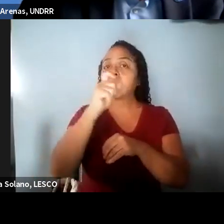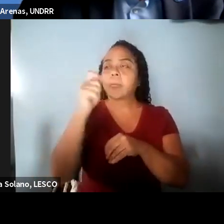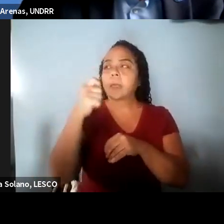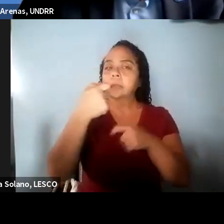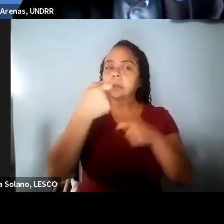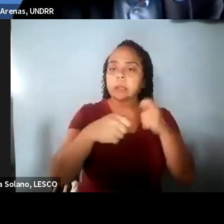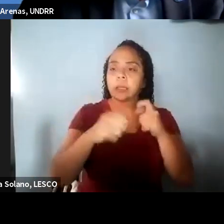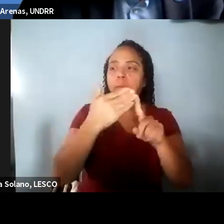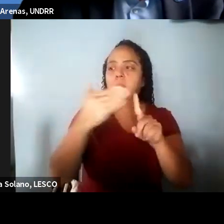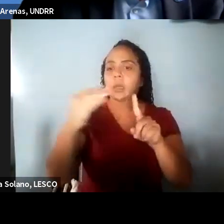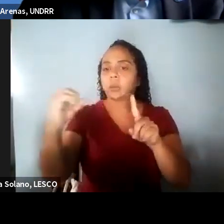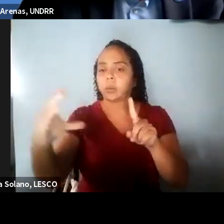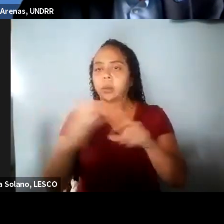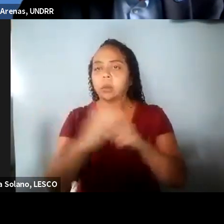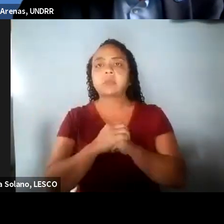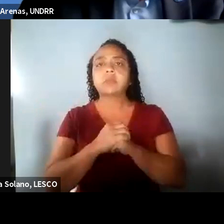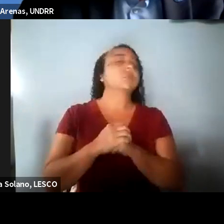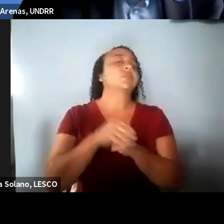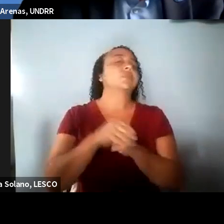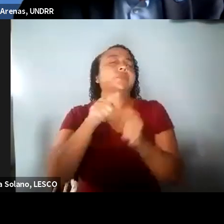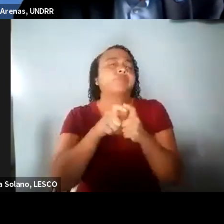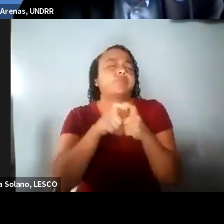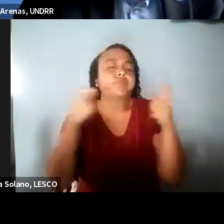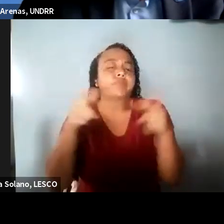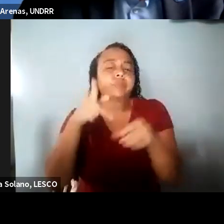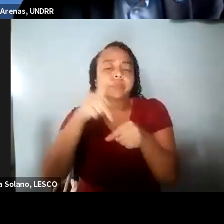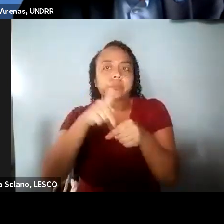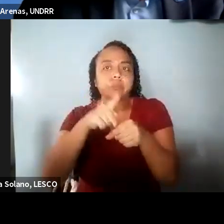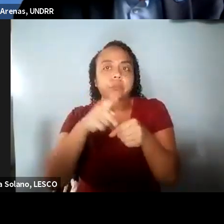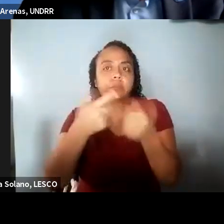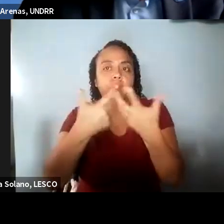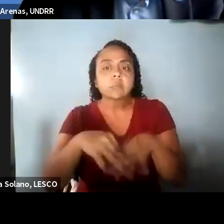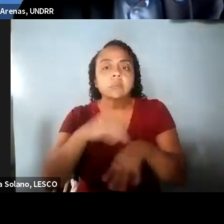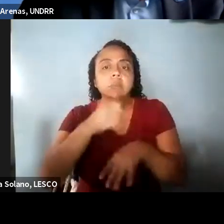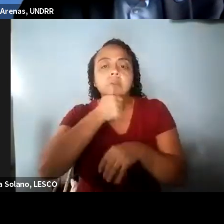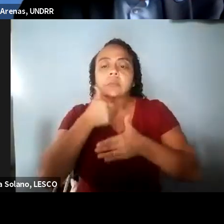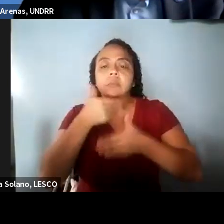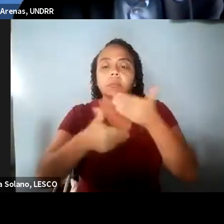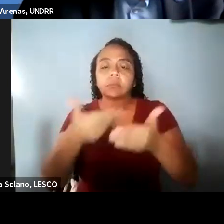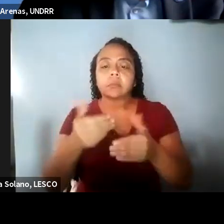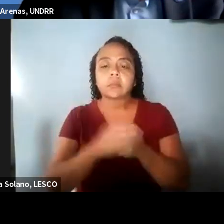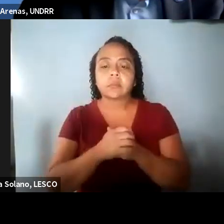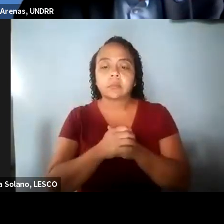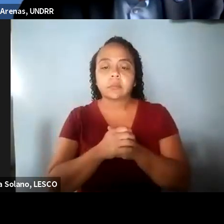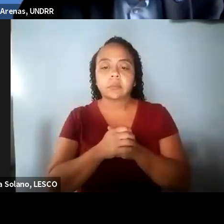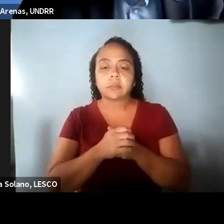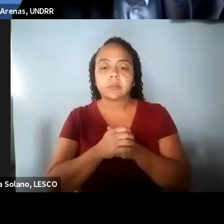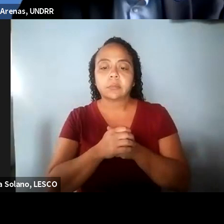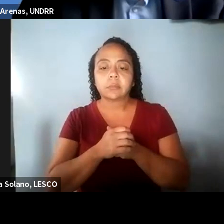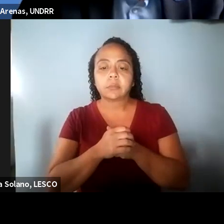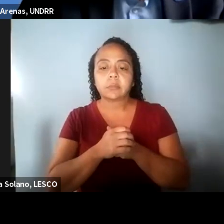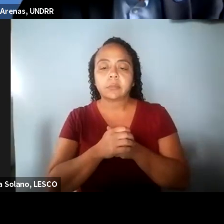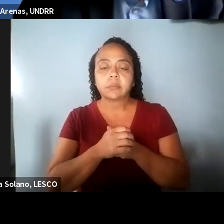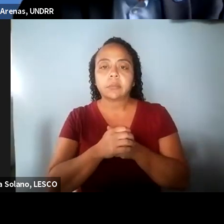septiembre y octubre ha sido enorme la participación de la empresa privada en los procesos de de vacunación aliados también